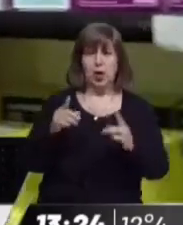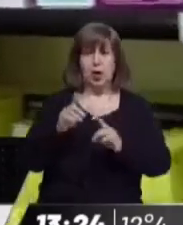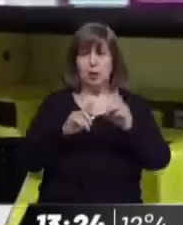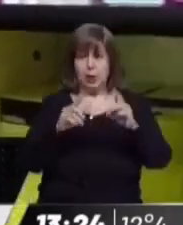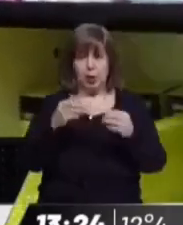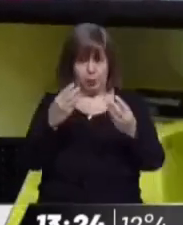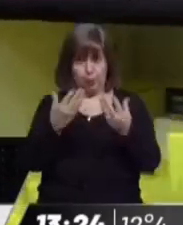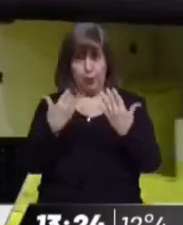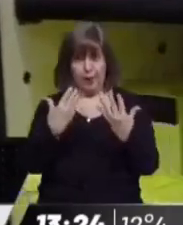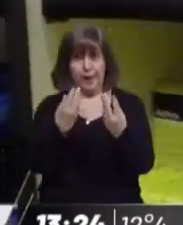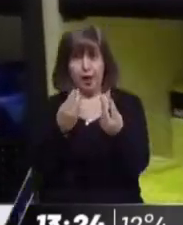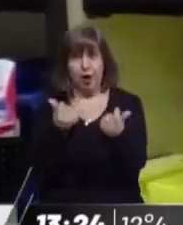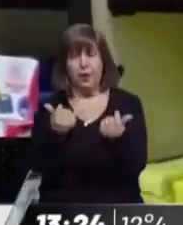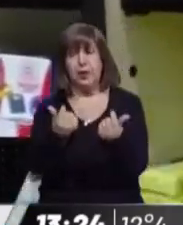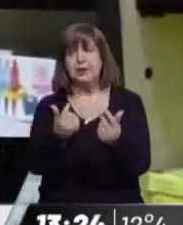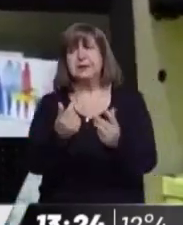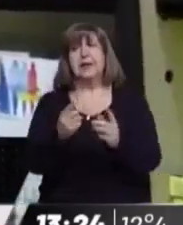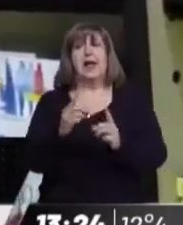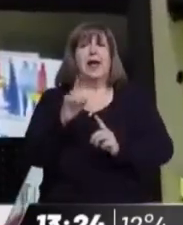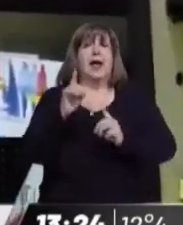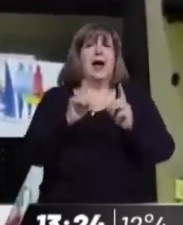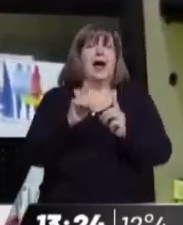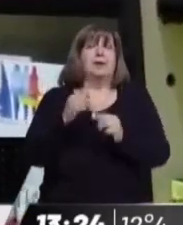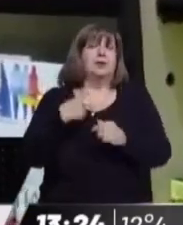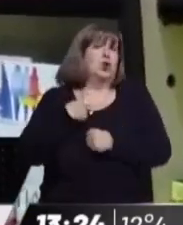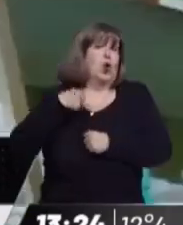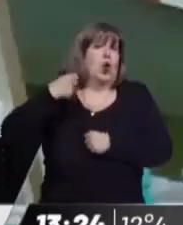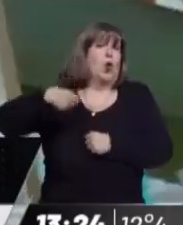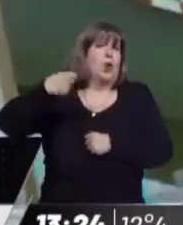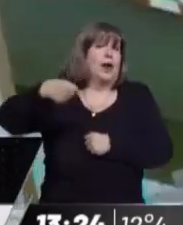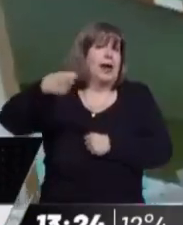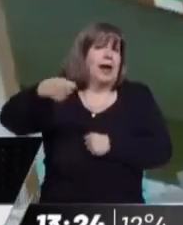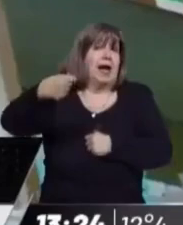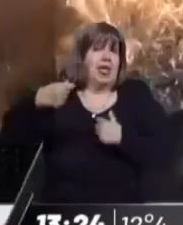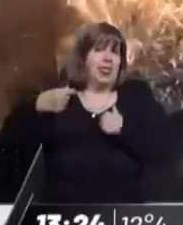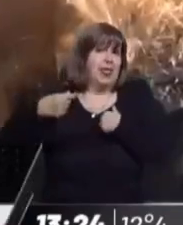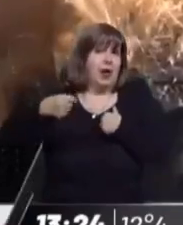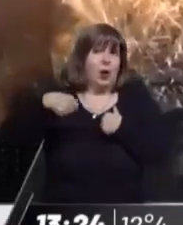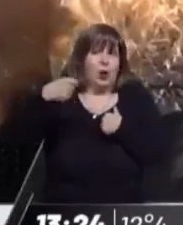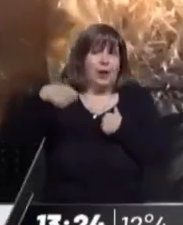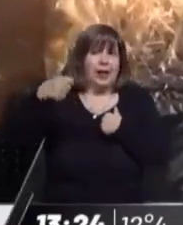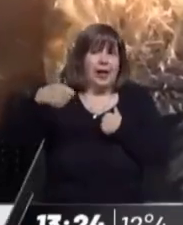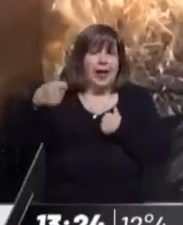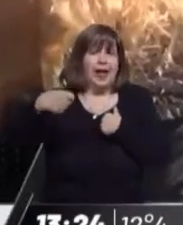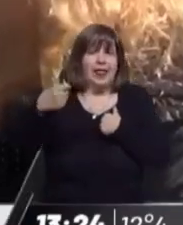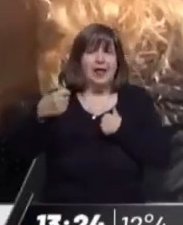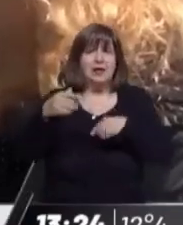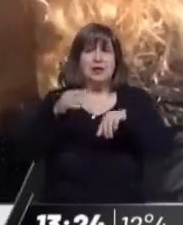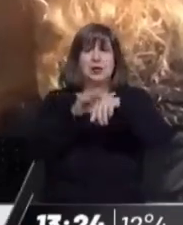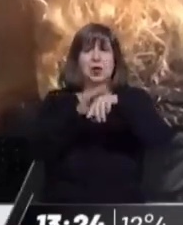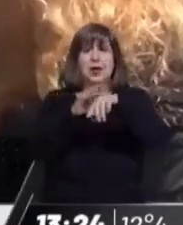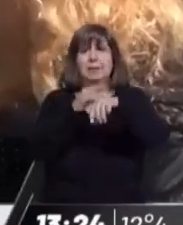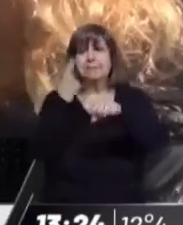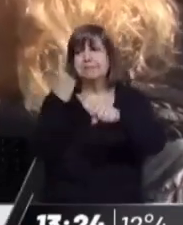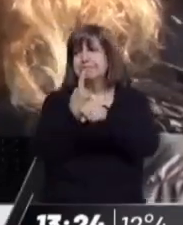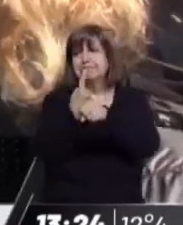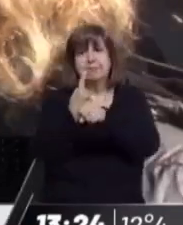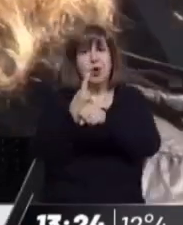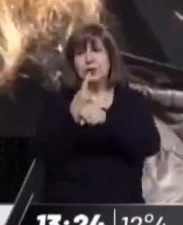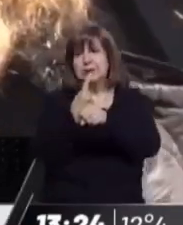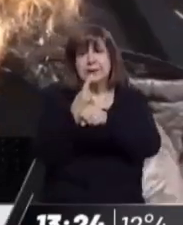eh Y obviamente corazón porque yo soy jubilada cuánto cobramos un jubilado Por ejemplo yo la dermaglos la dejé de comprar